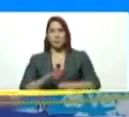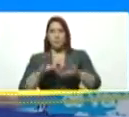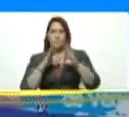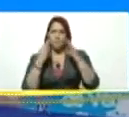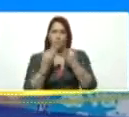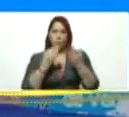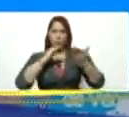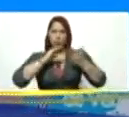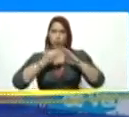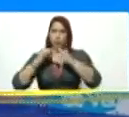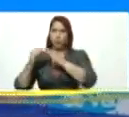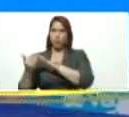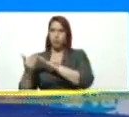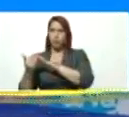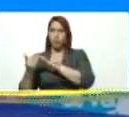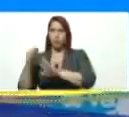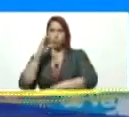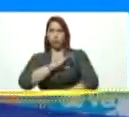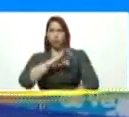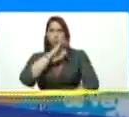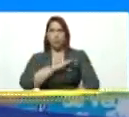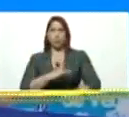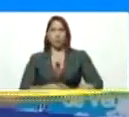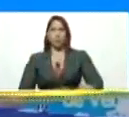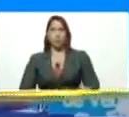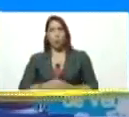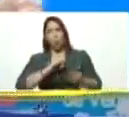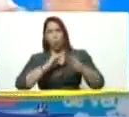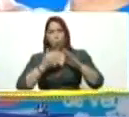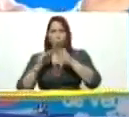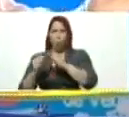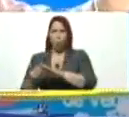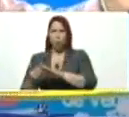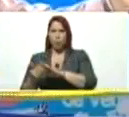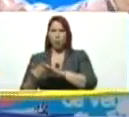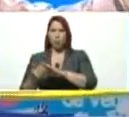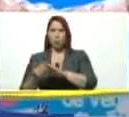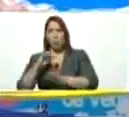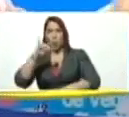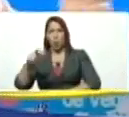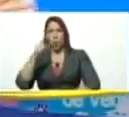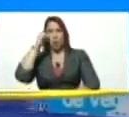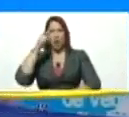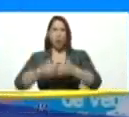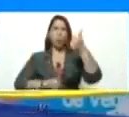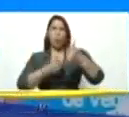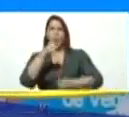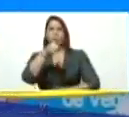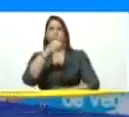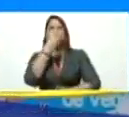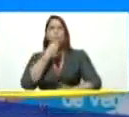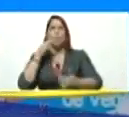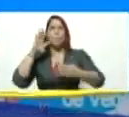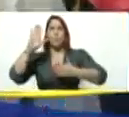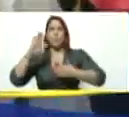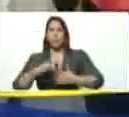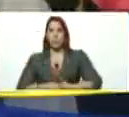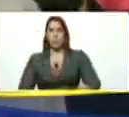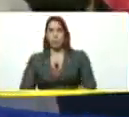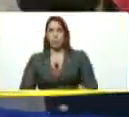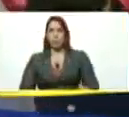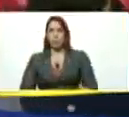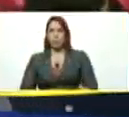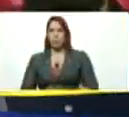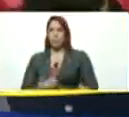en la comunidad, del socialismo comunero. Jorge, ¿cuál es tu compromiso? Dímelo. Muchas